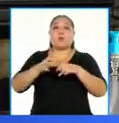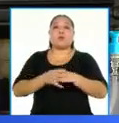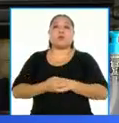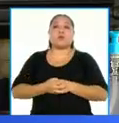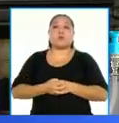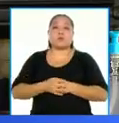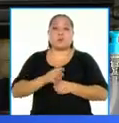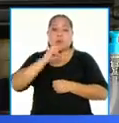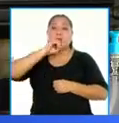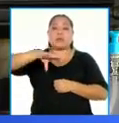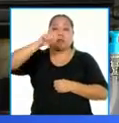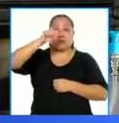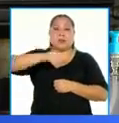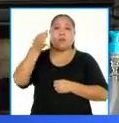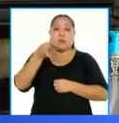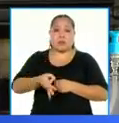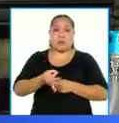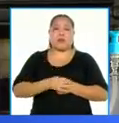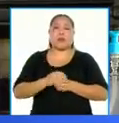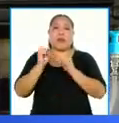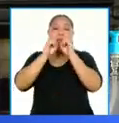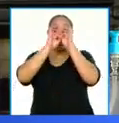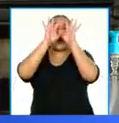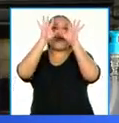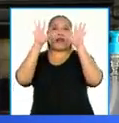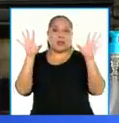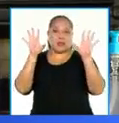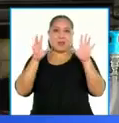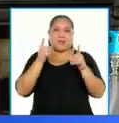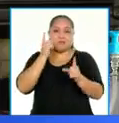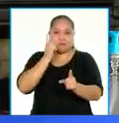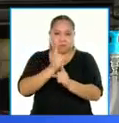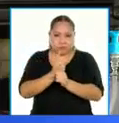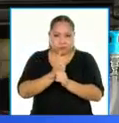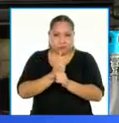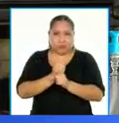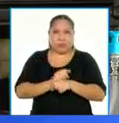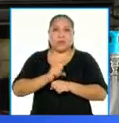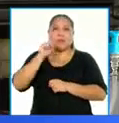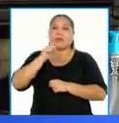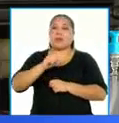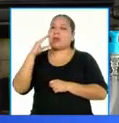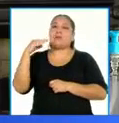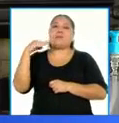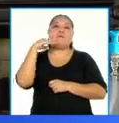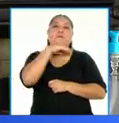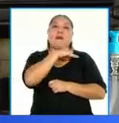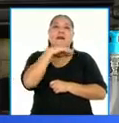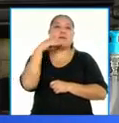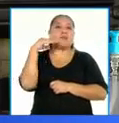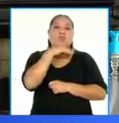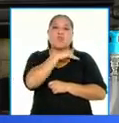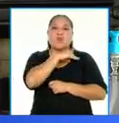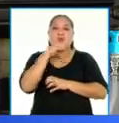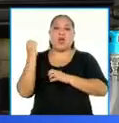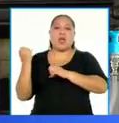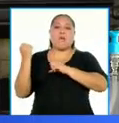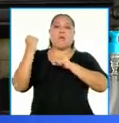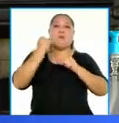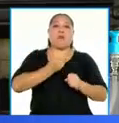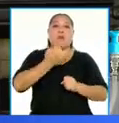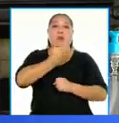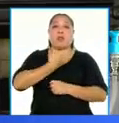para afirmar de manera clara y enfática que es falso que el Poder